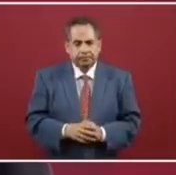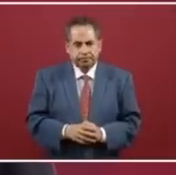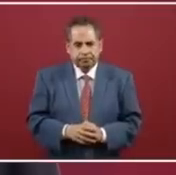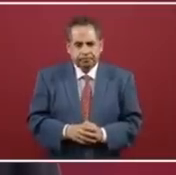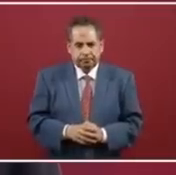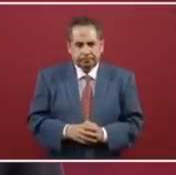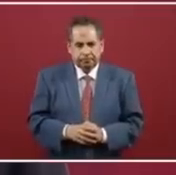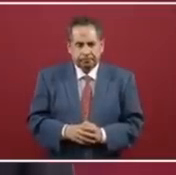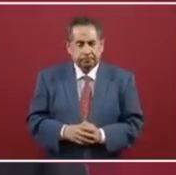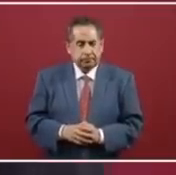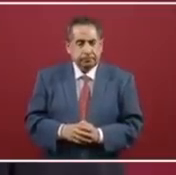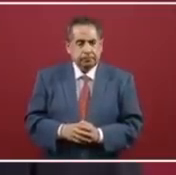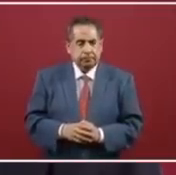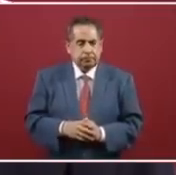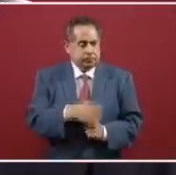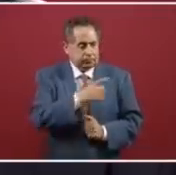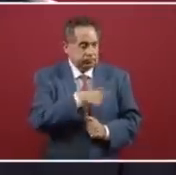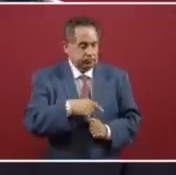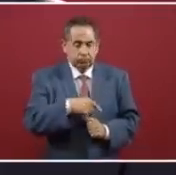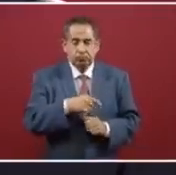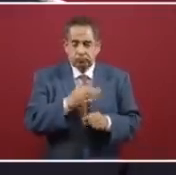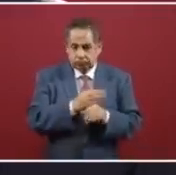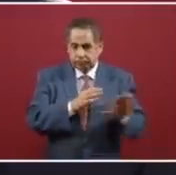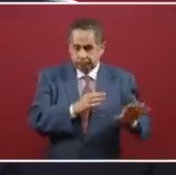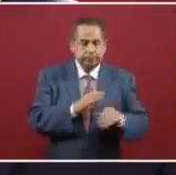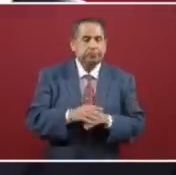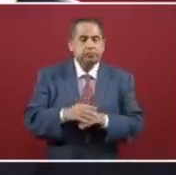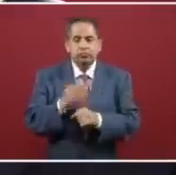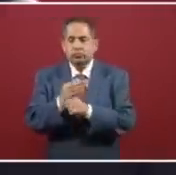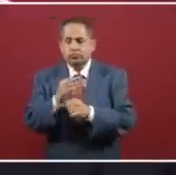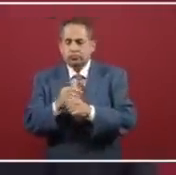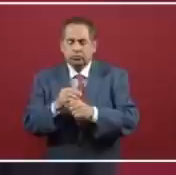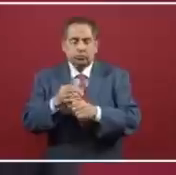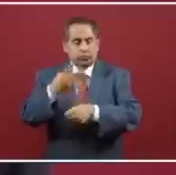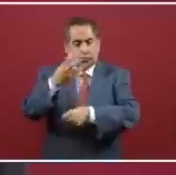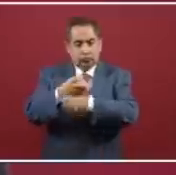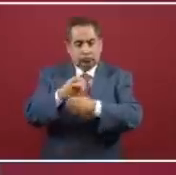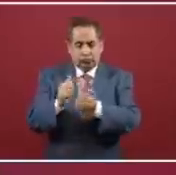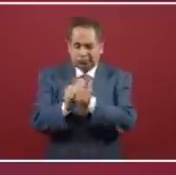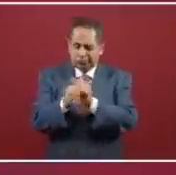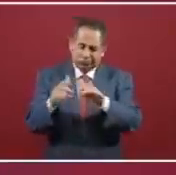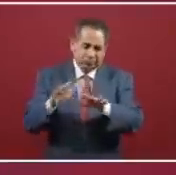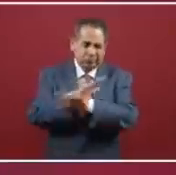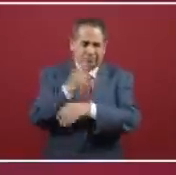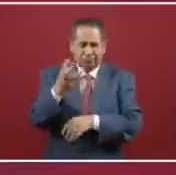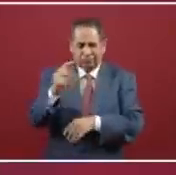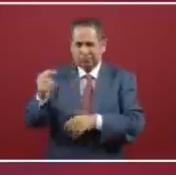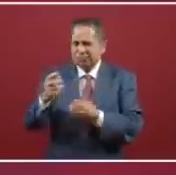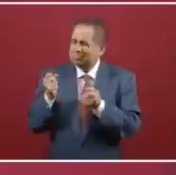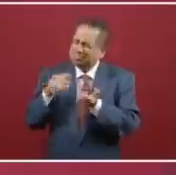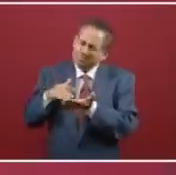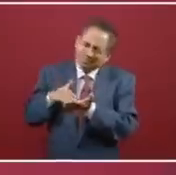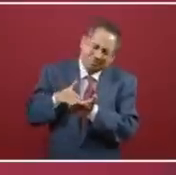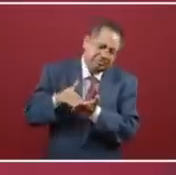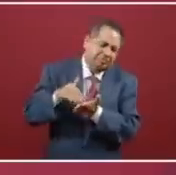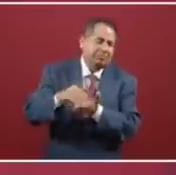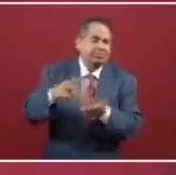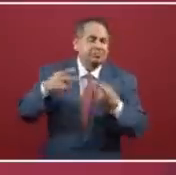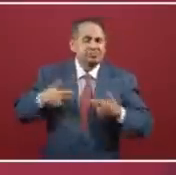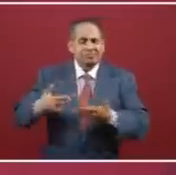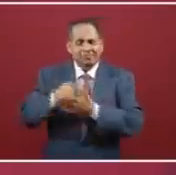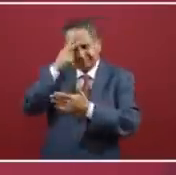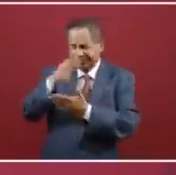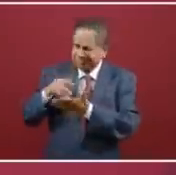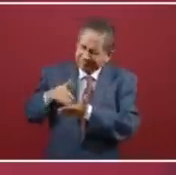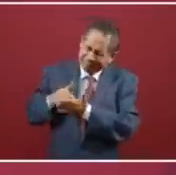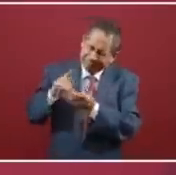este movimiento de transformación está apoyado por millones de mexicanos no